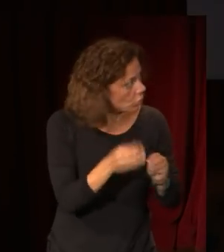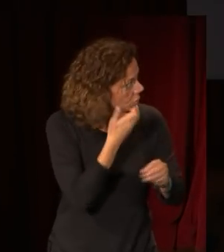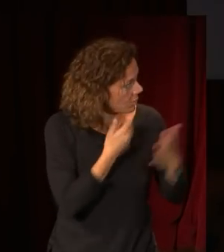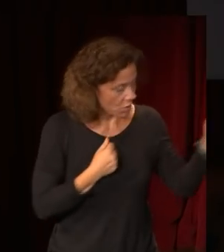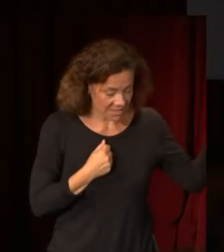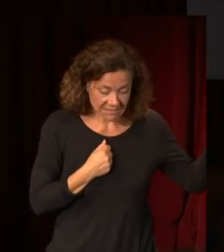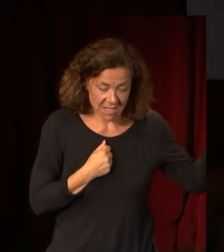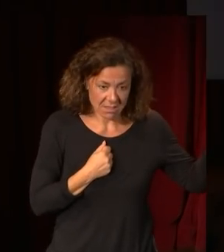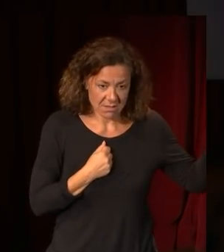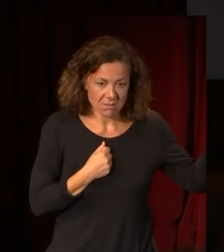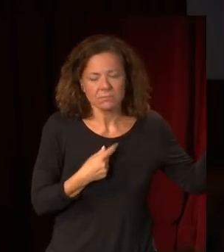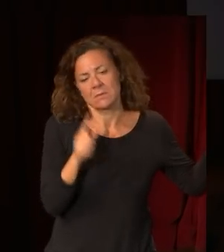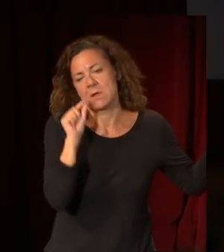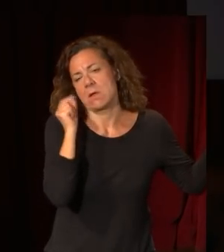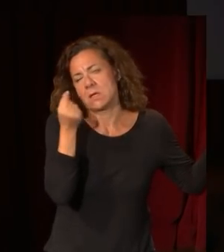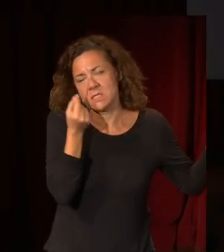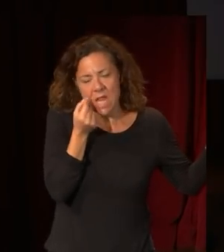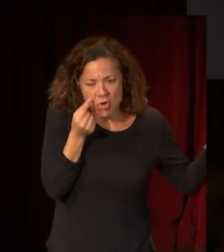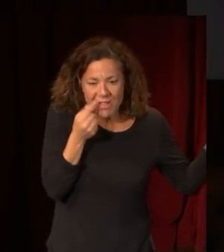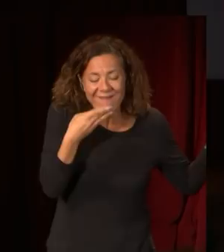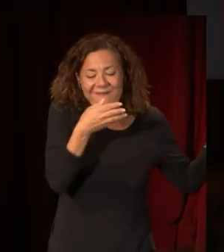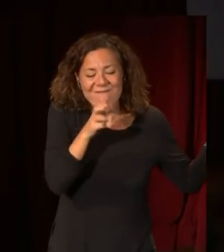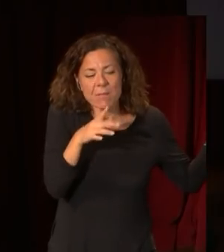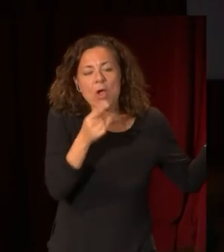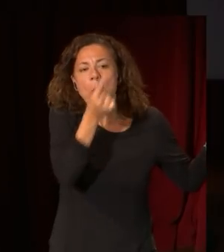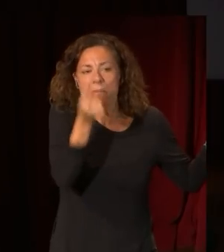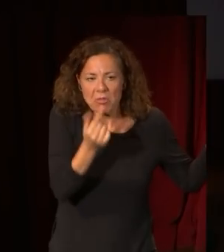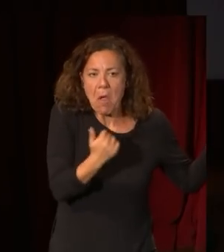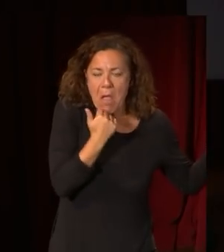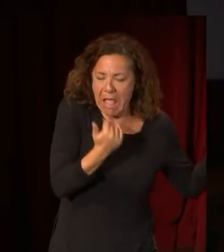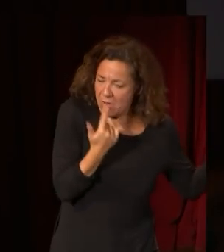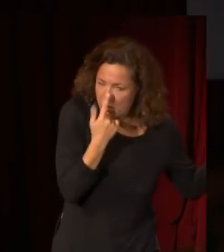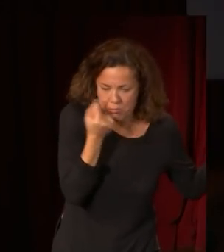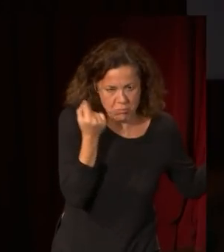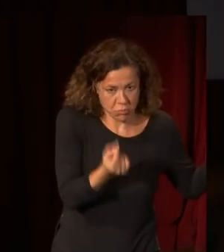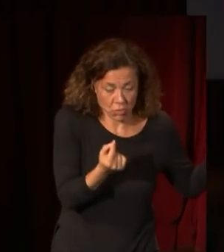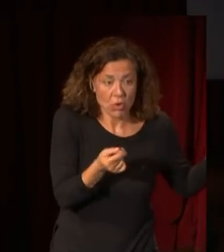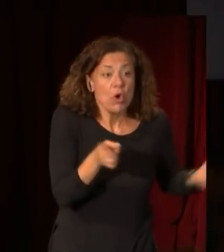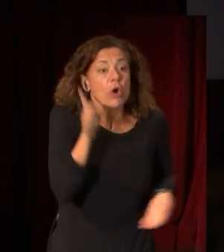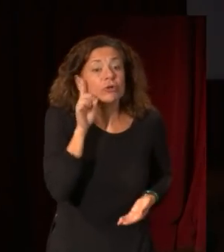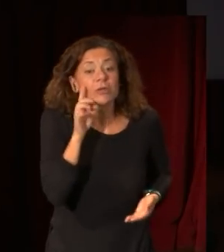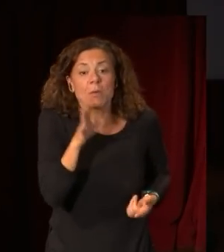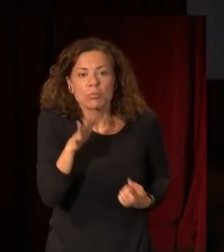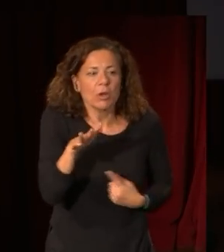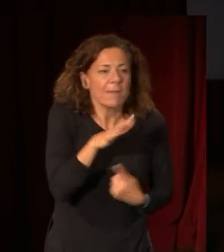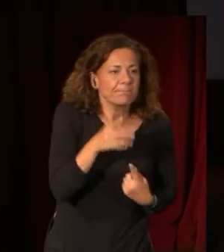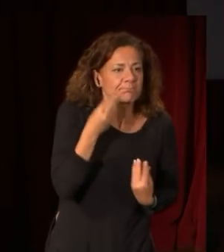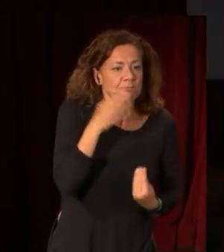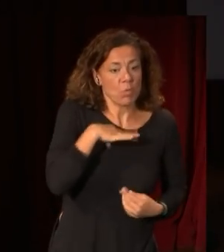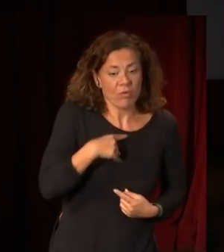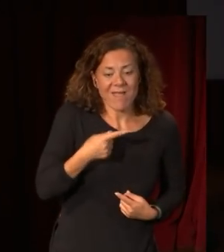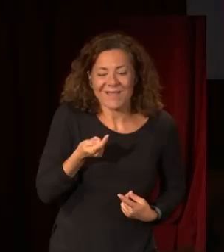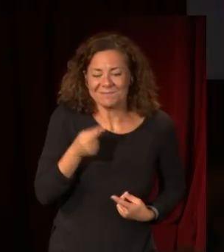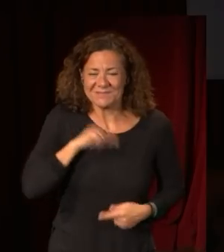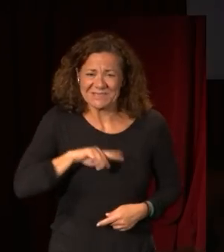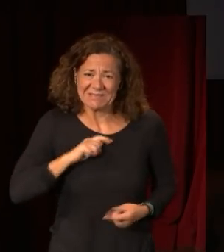vemos aquí denotan que la intervención de bermejo fue mínima no sabemos por qué quizás se sentía mal pagado quizá